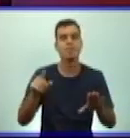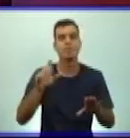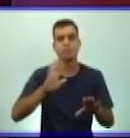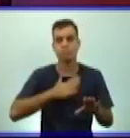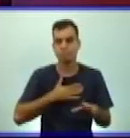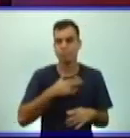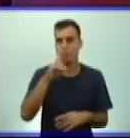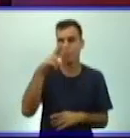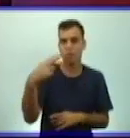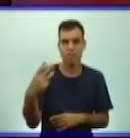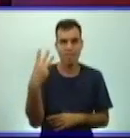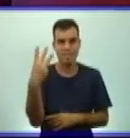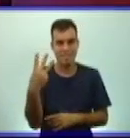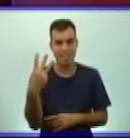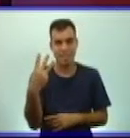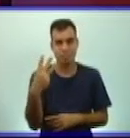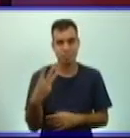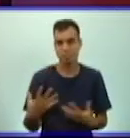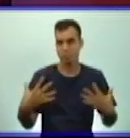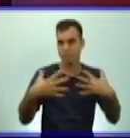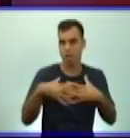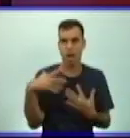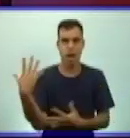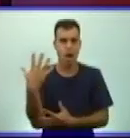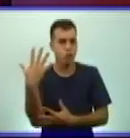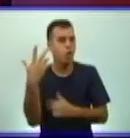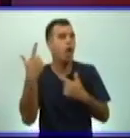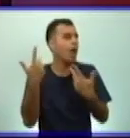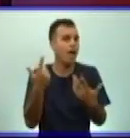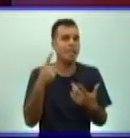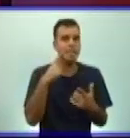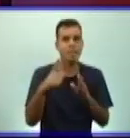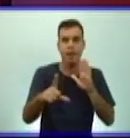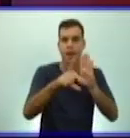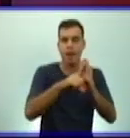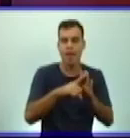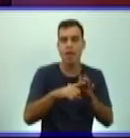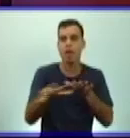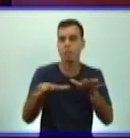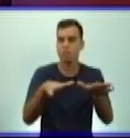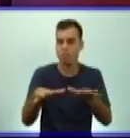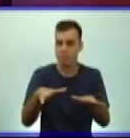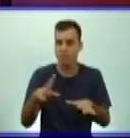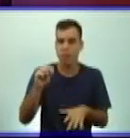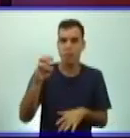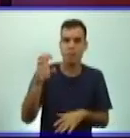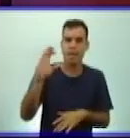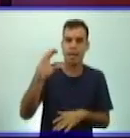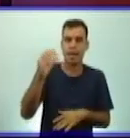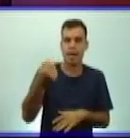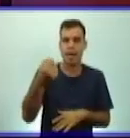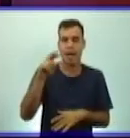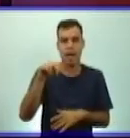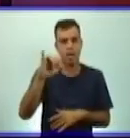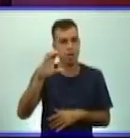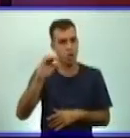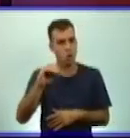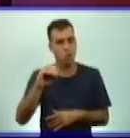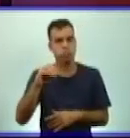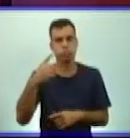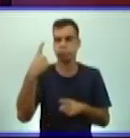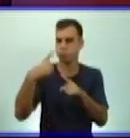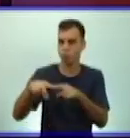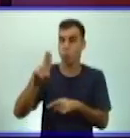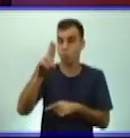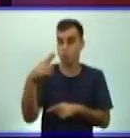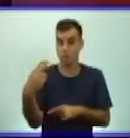3, interacciones en la naturaleza, donde estudiaron las leyes del movimiento mecánico y la ley de gravitación universal. En la unidad número